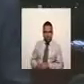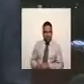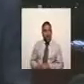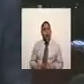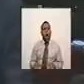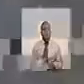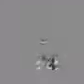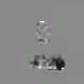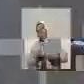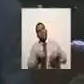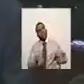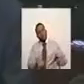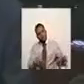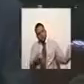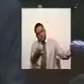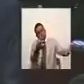cubanos.